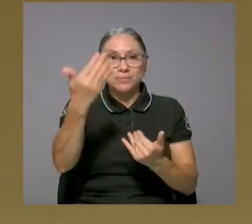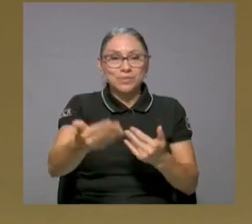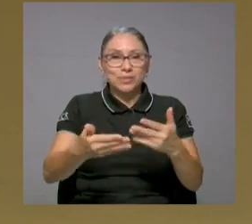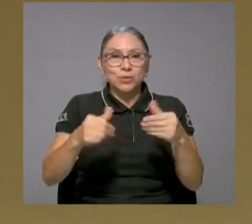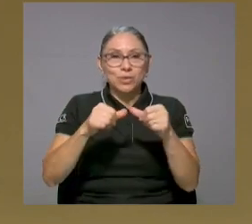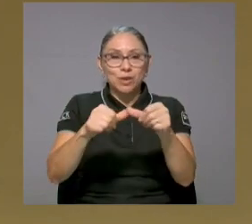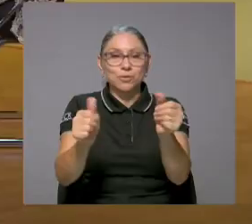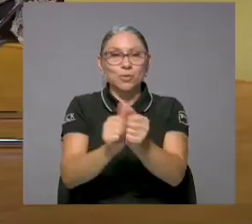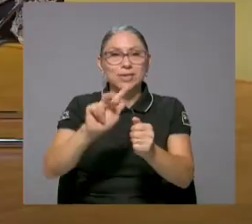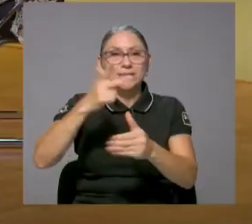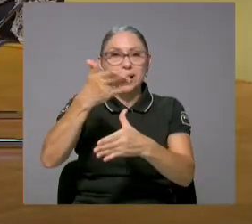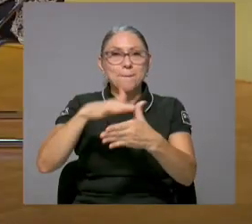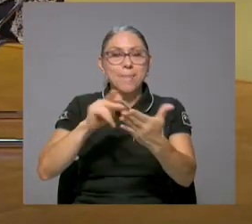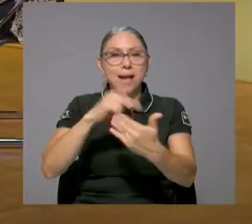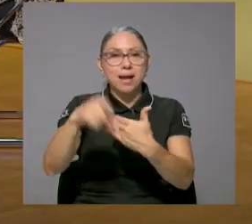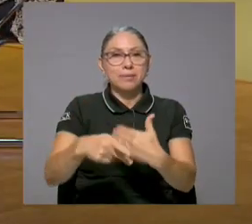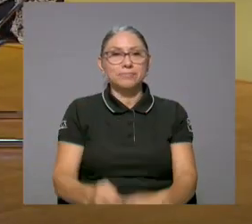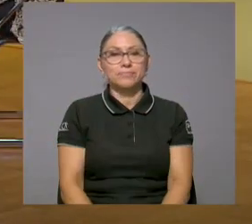último.